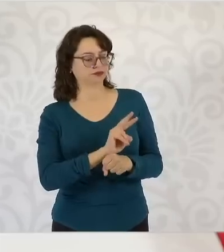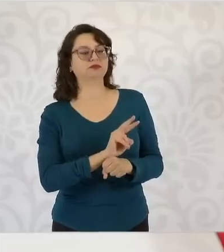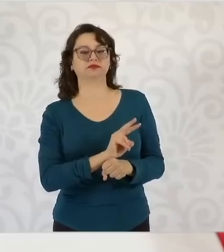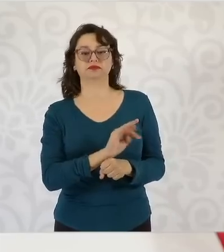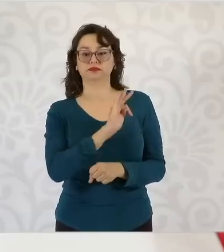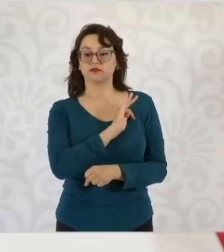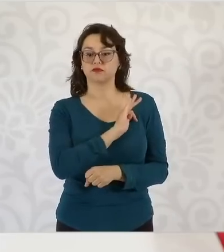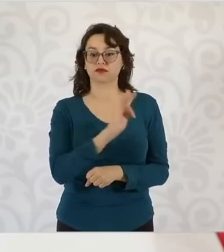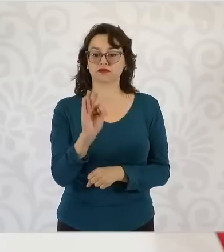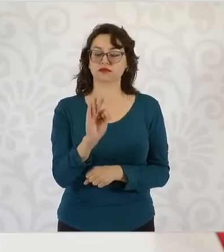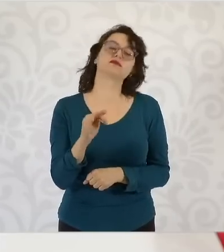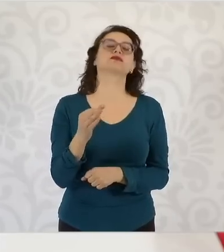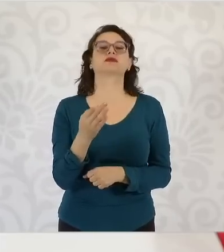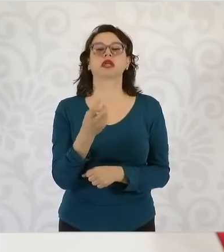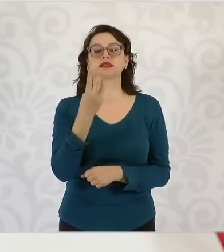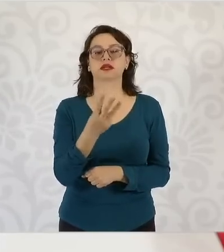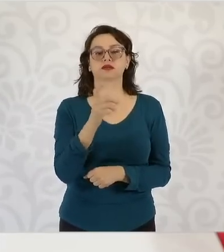que se reportó en